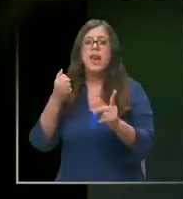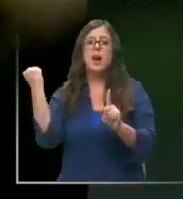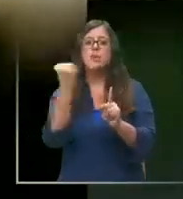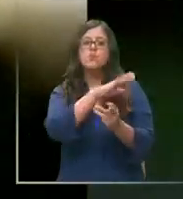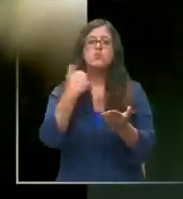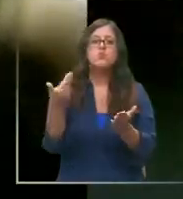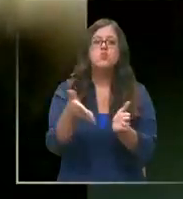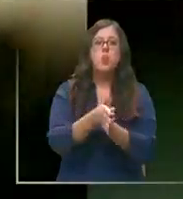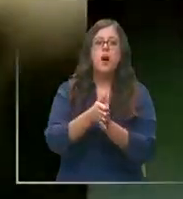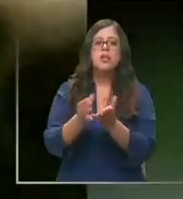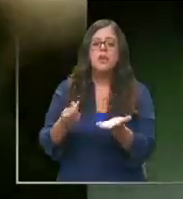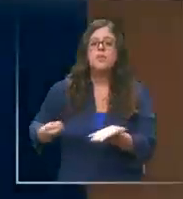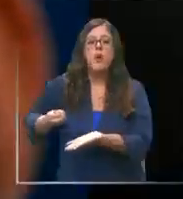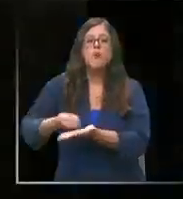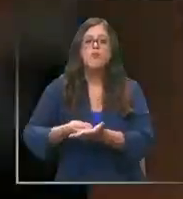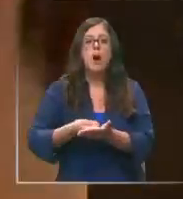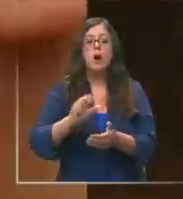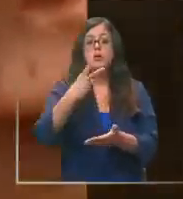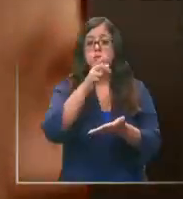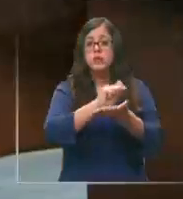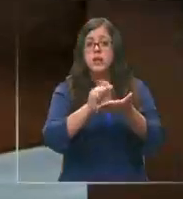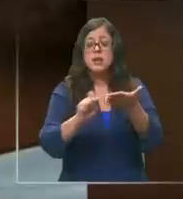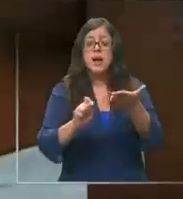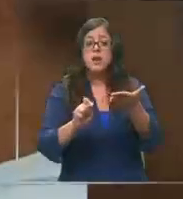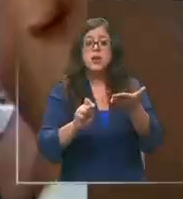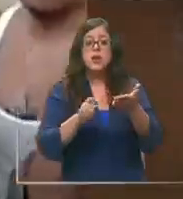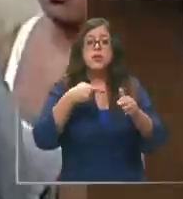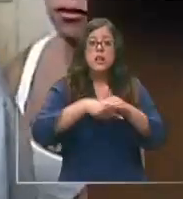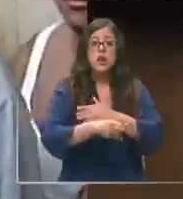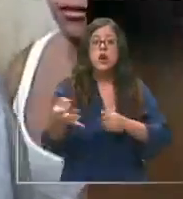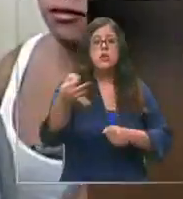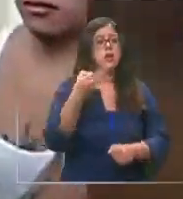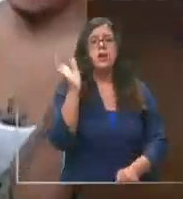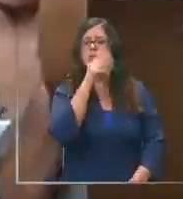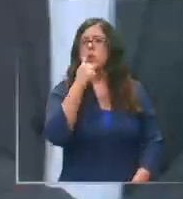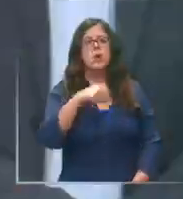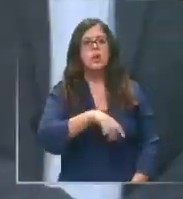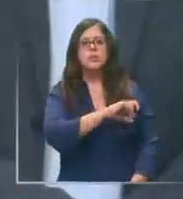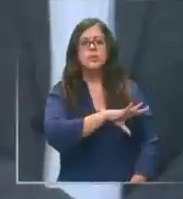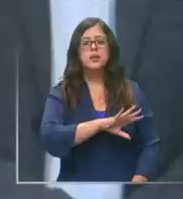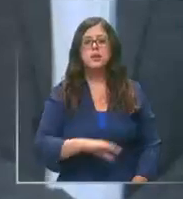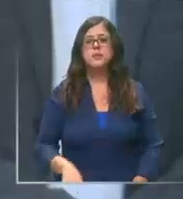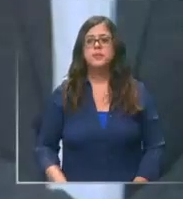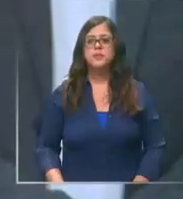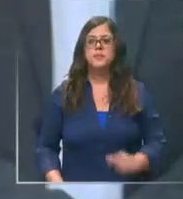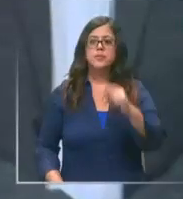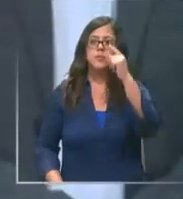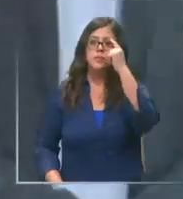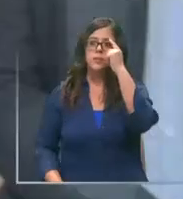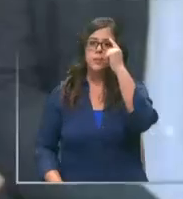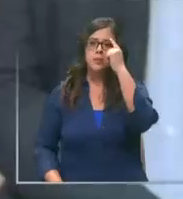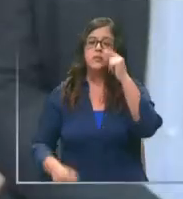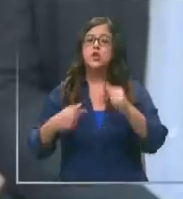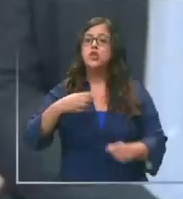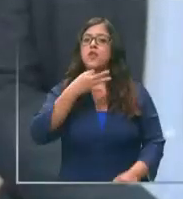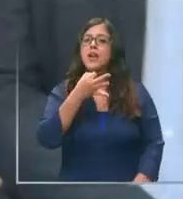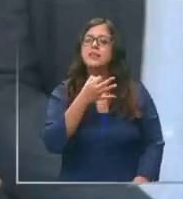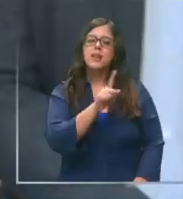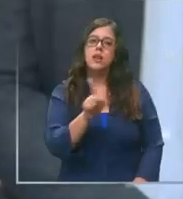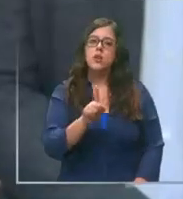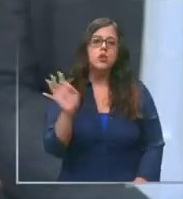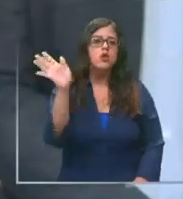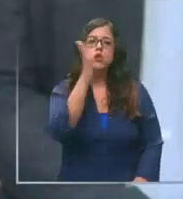encargo sin embargo el subsecretario del interior descartó su presencia en nuestro país la quiero desmentir totalmente No hay